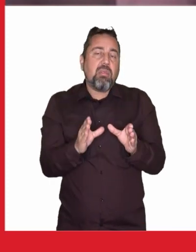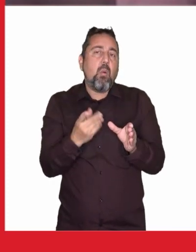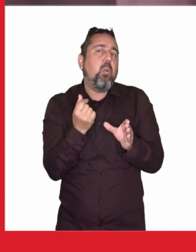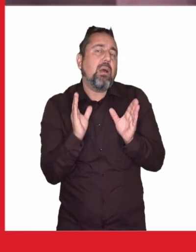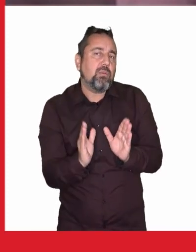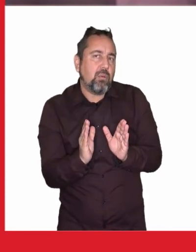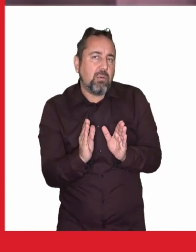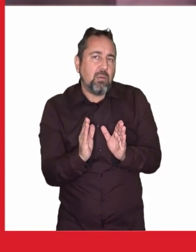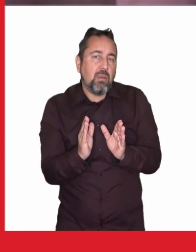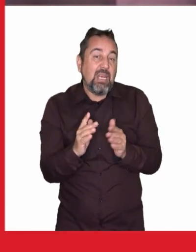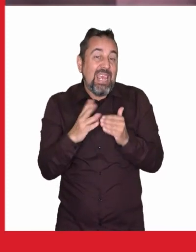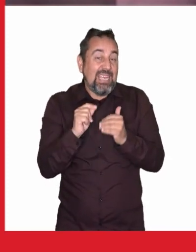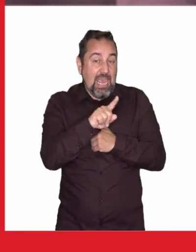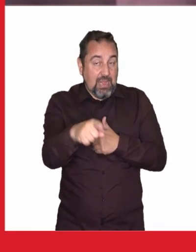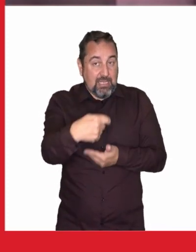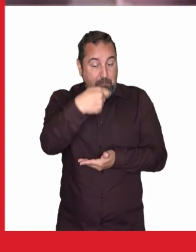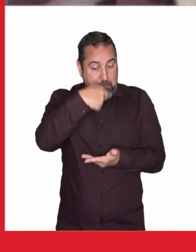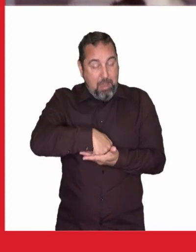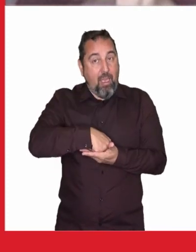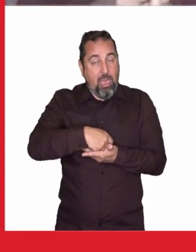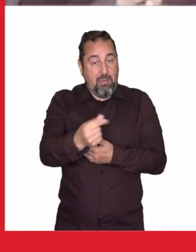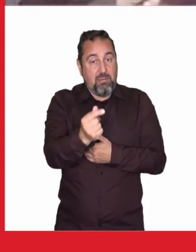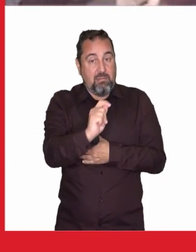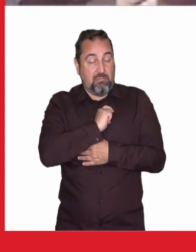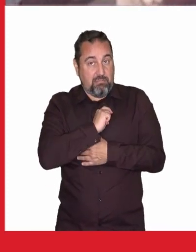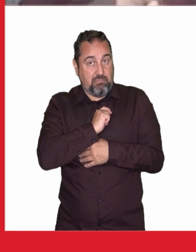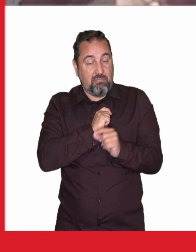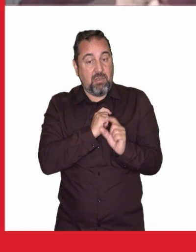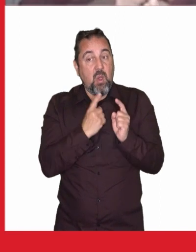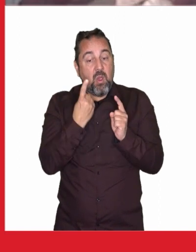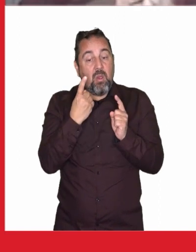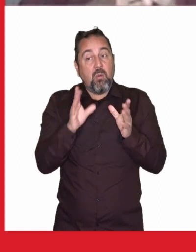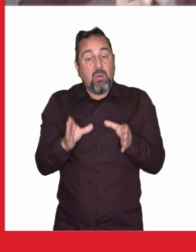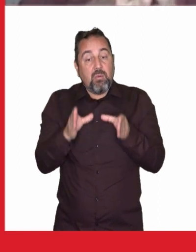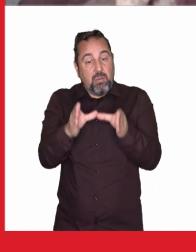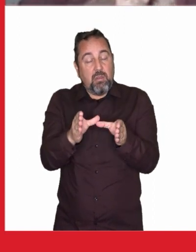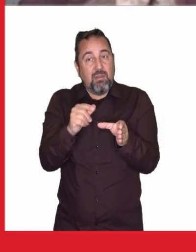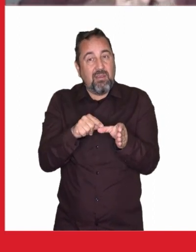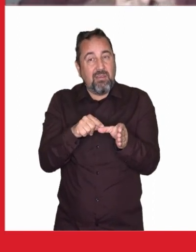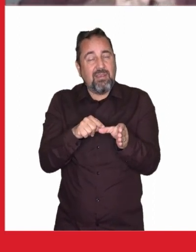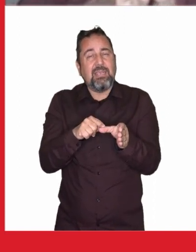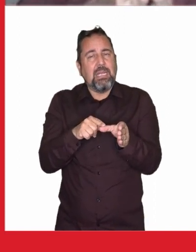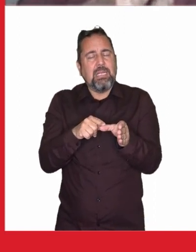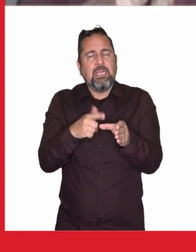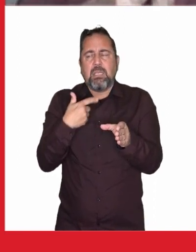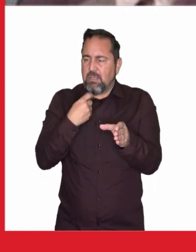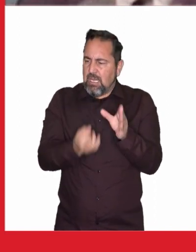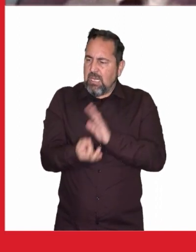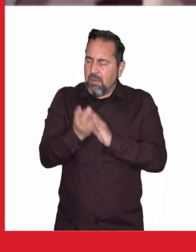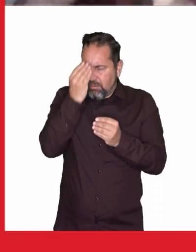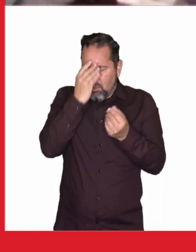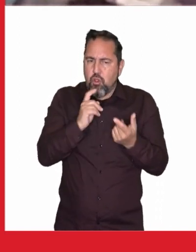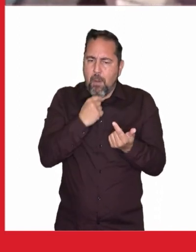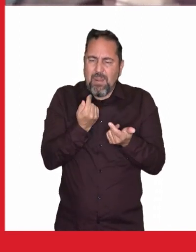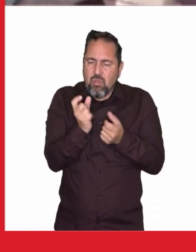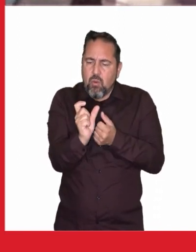la segunda parte, ¿vale? ¿Y a qué precio la unidad? Y el precio que pagan nuestros clientes, el precio por unidad, es algo